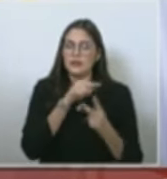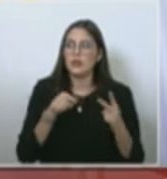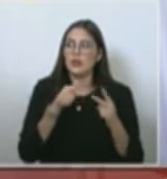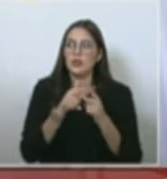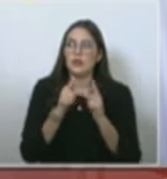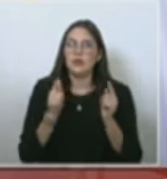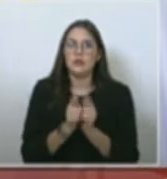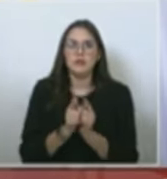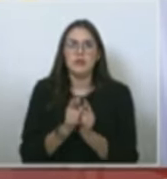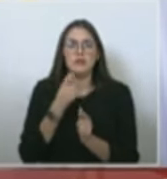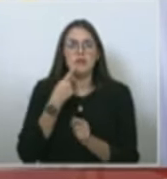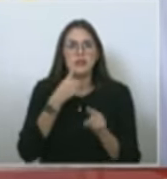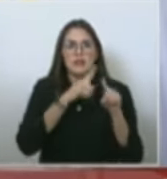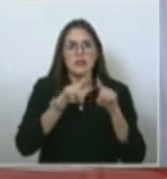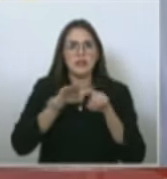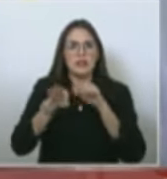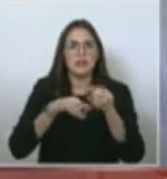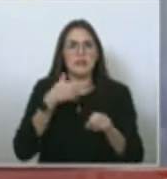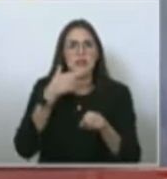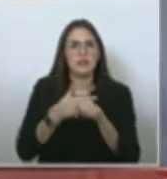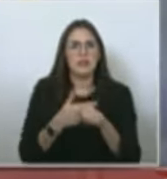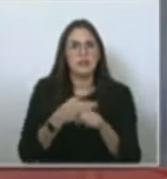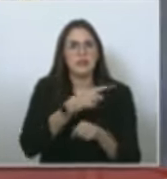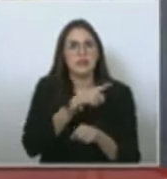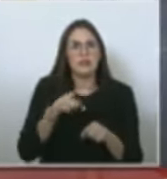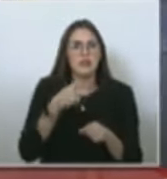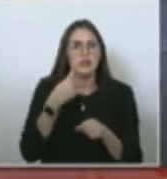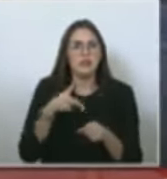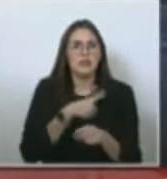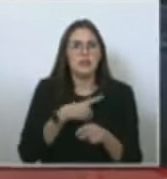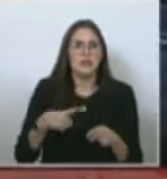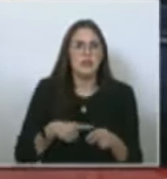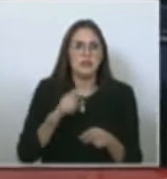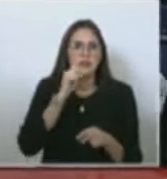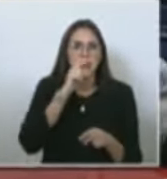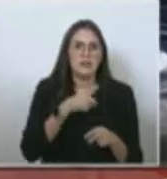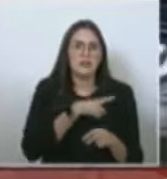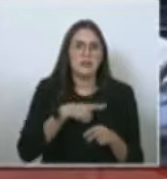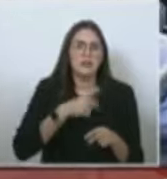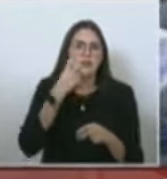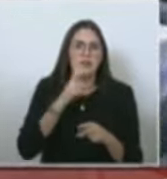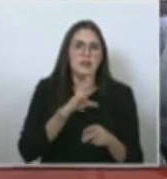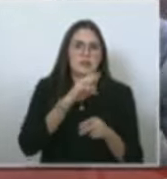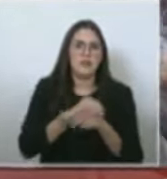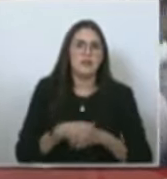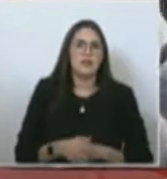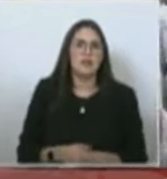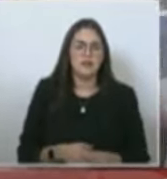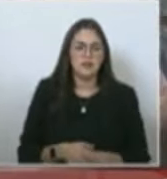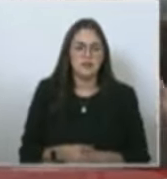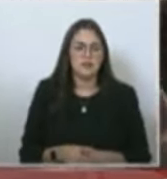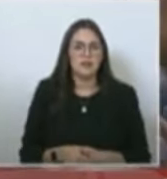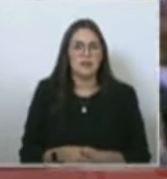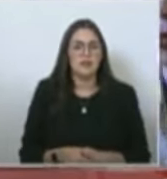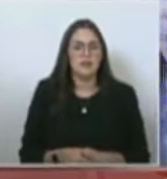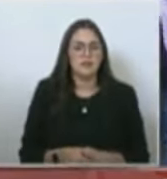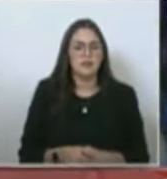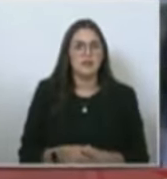los Trabajadores decidieron la vía pacífica. Y mientras la izquierda